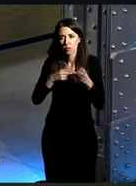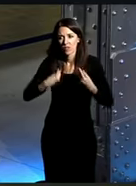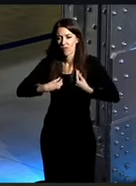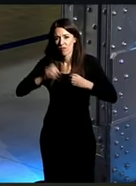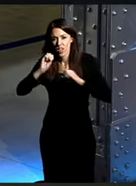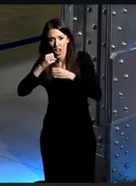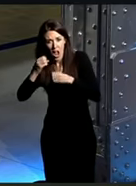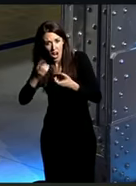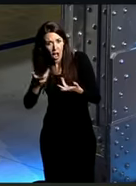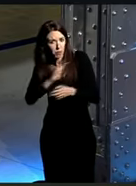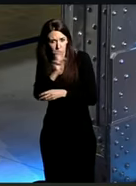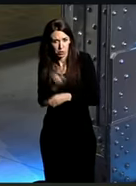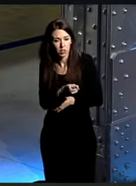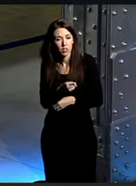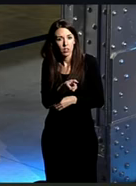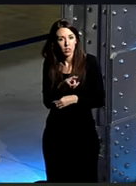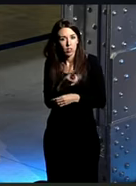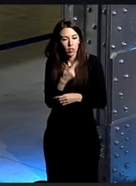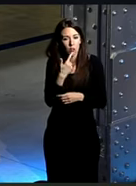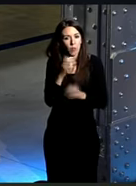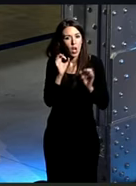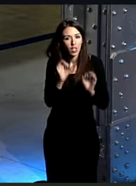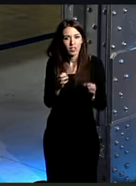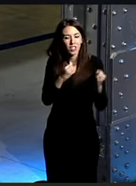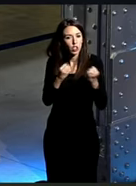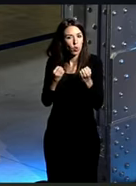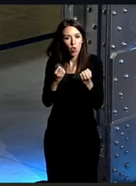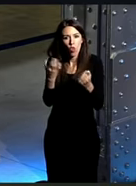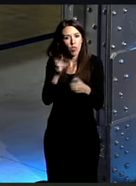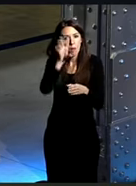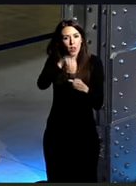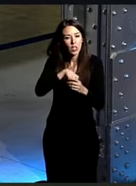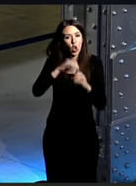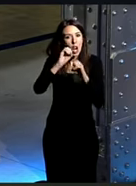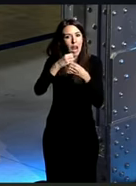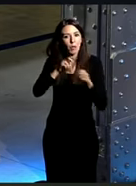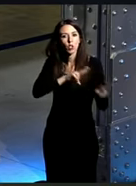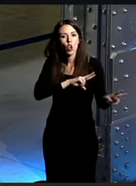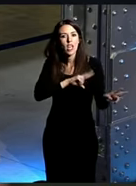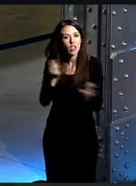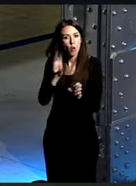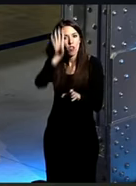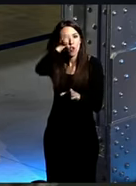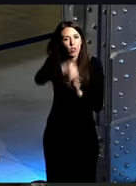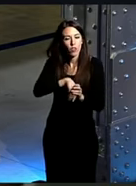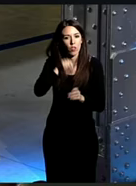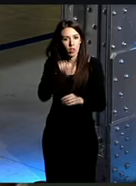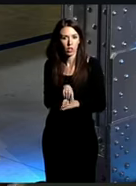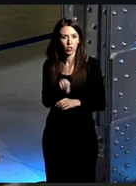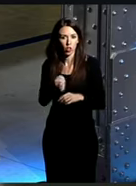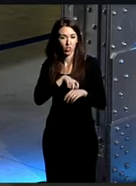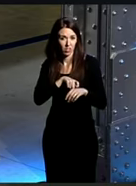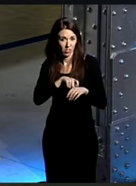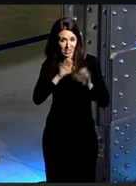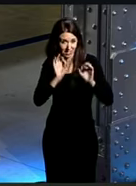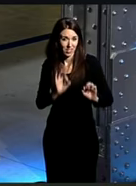pueden ser lo que sean. Pero no puede haber una institución de ningún tipo que no tenga un laboratorio de innovación adentro de este tipo de laboratorios de